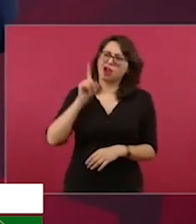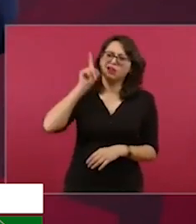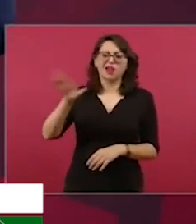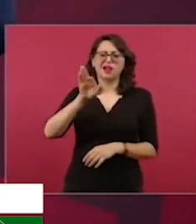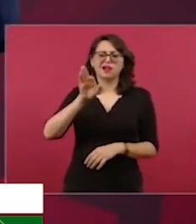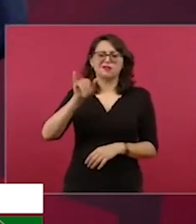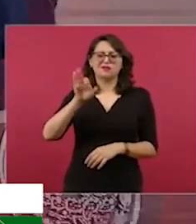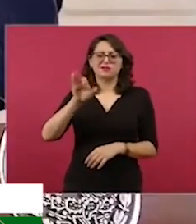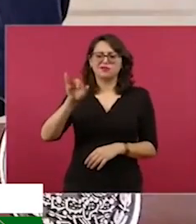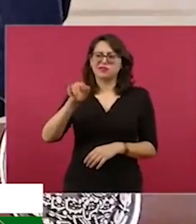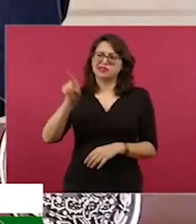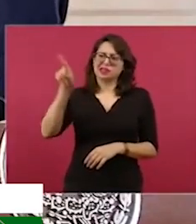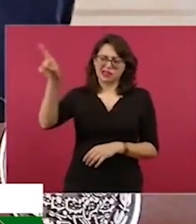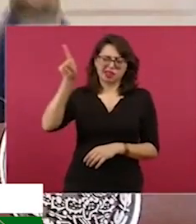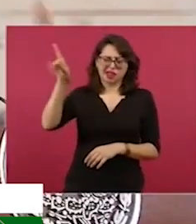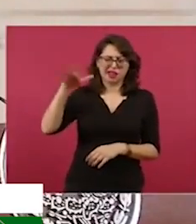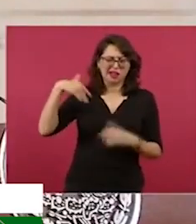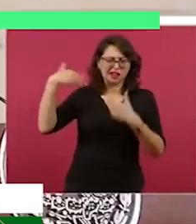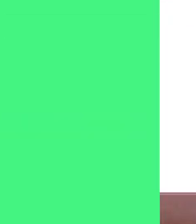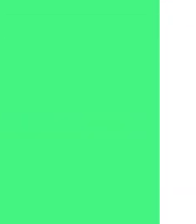ella, segurísimo.